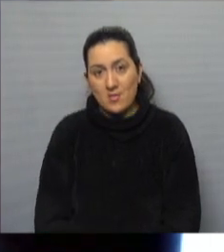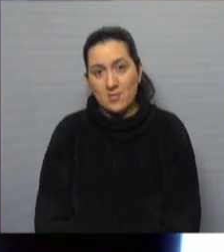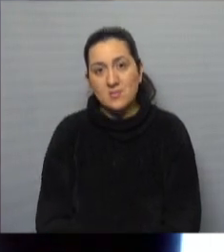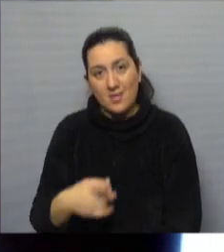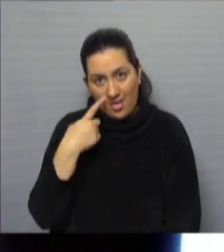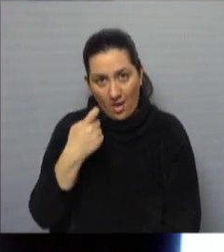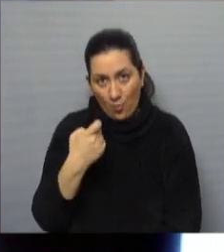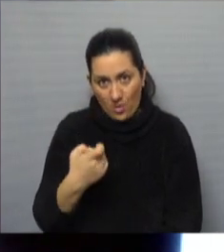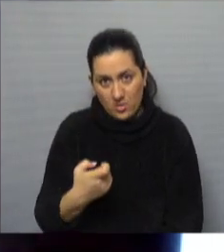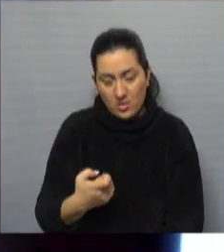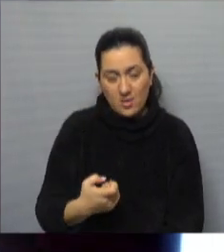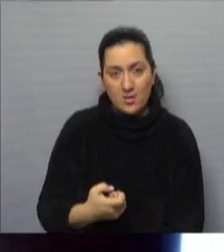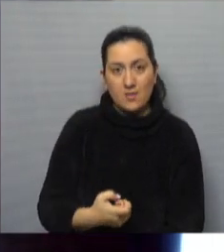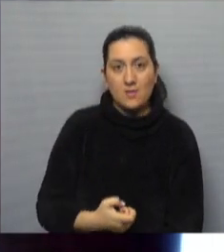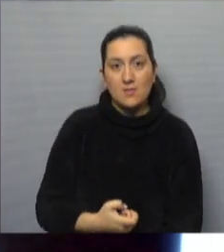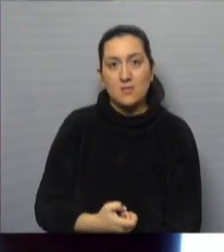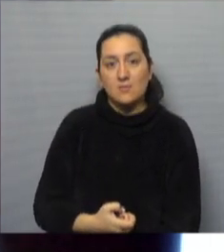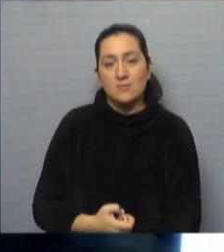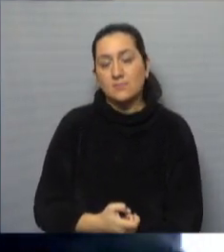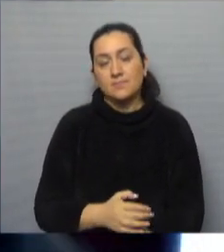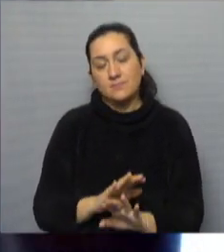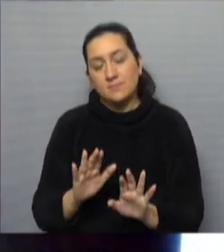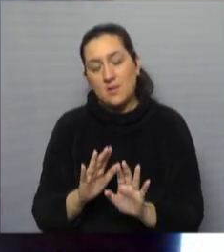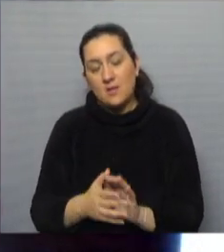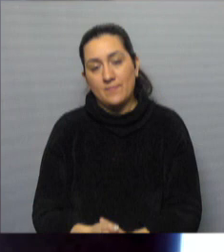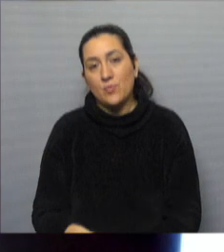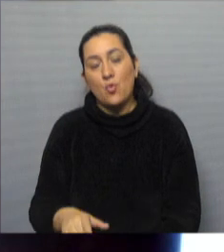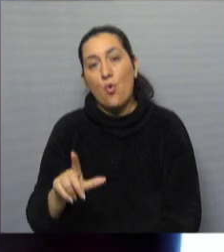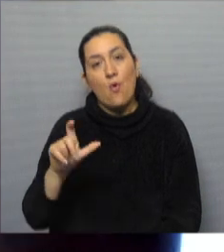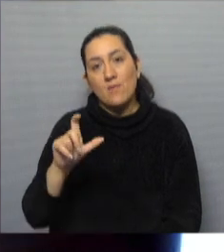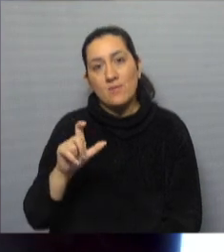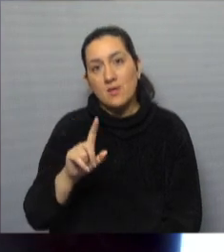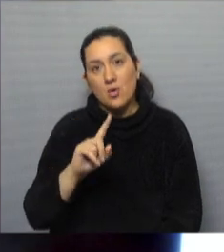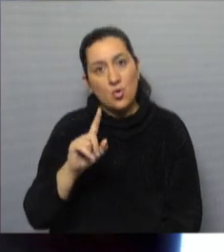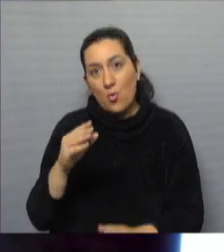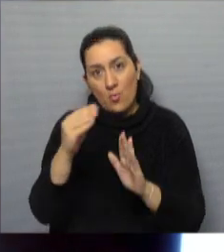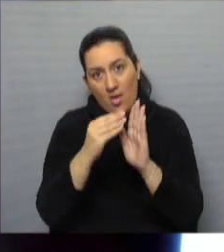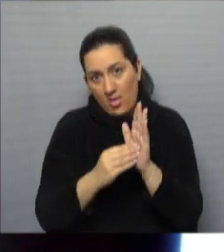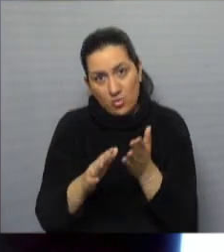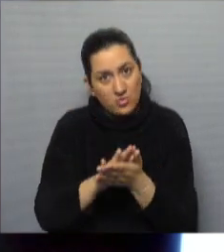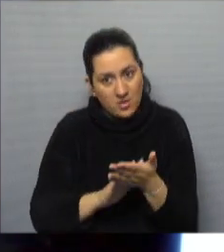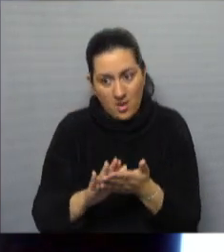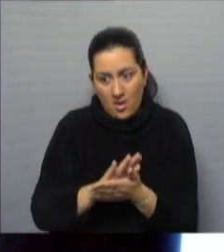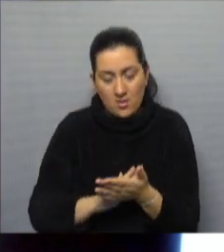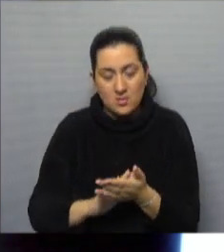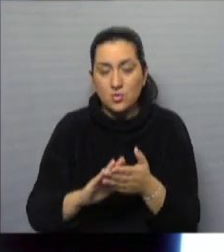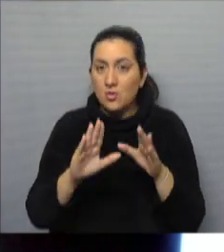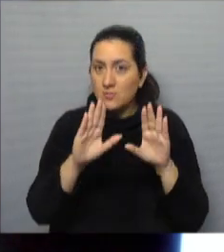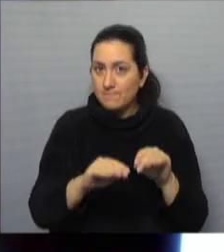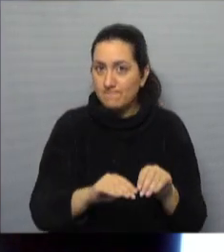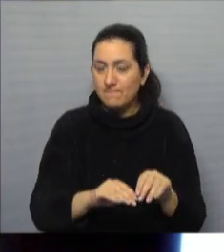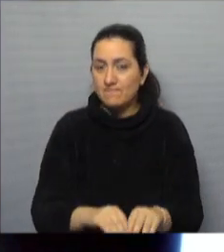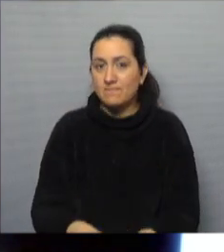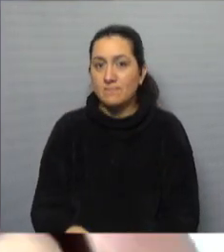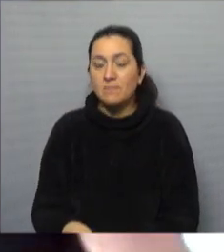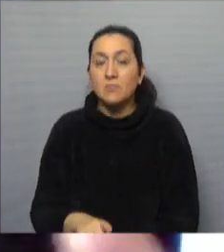tratando de simular este está obviamente no hacer más nada cerrar el navegador y listo pero si no